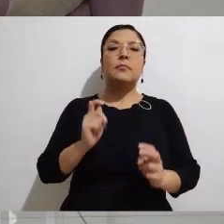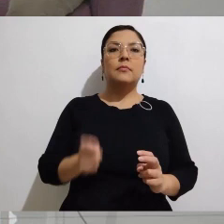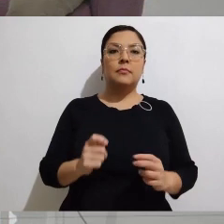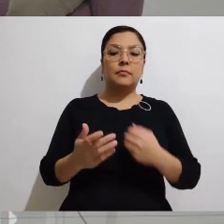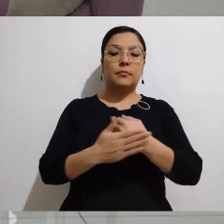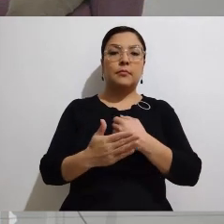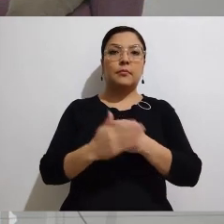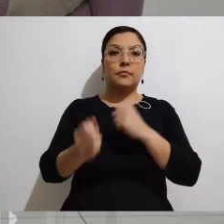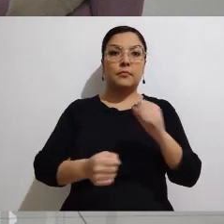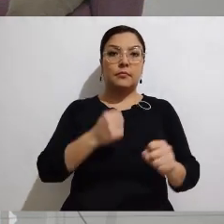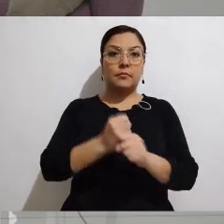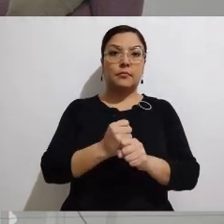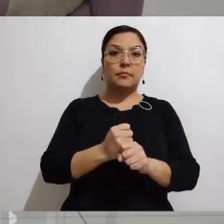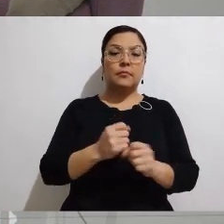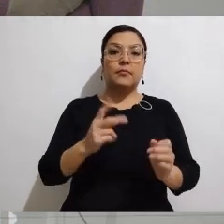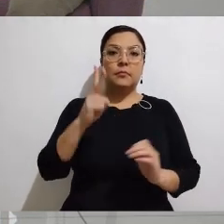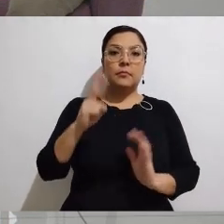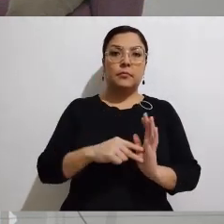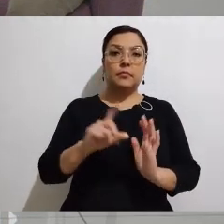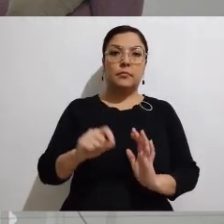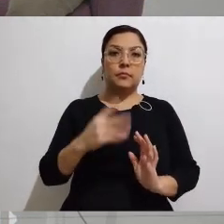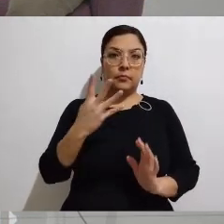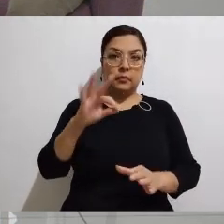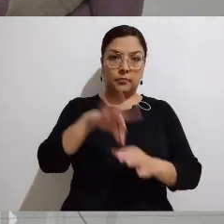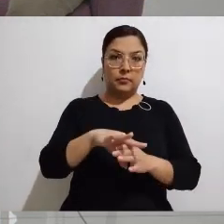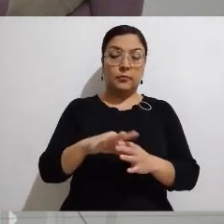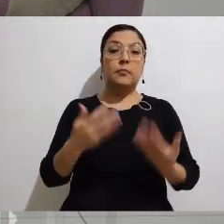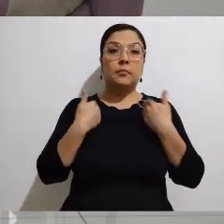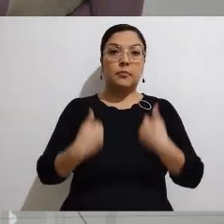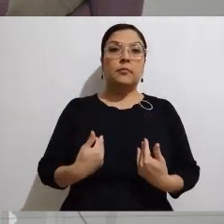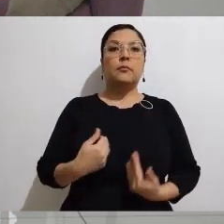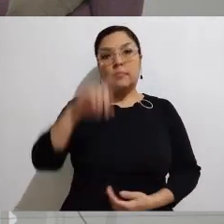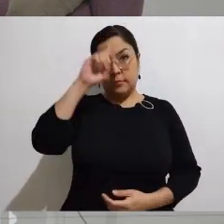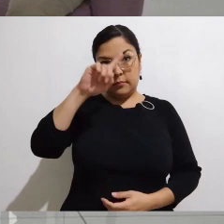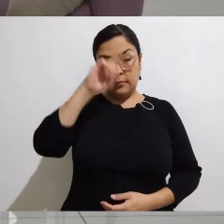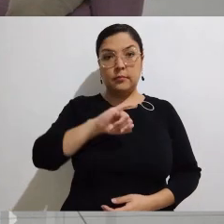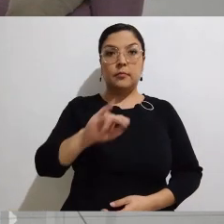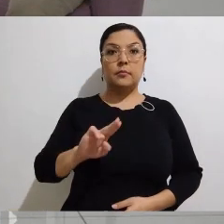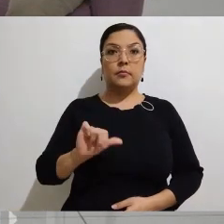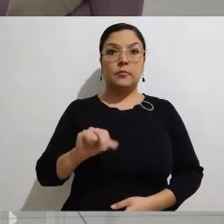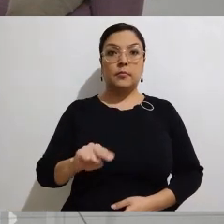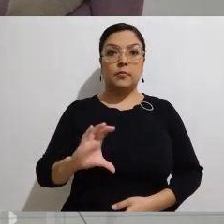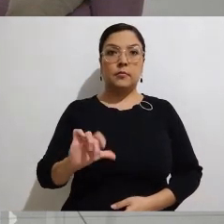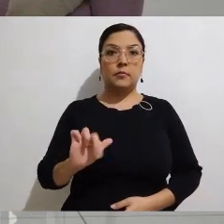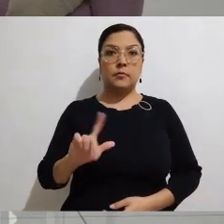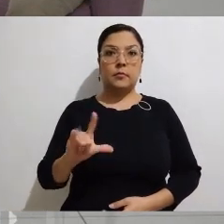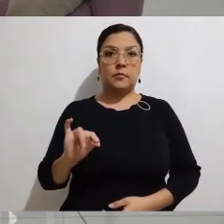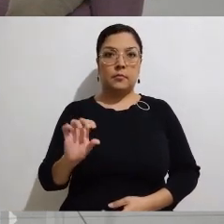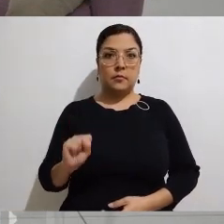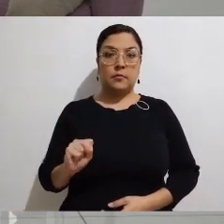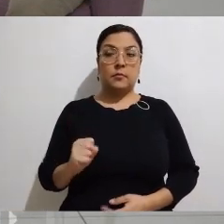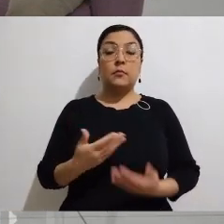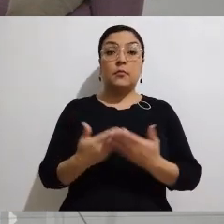proceso electoral. Su consejero, Juan Carlos Cisneros Ruiz, servidor y amigo de ustedes. Y en esta ocasión quiero decirles que nos